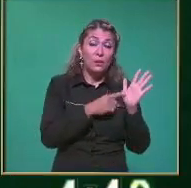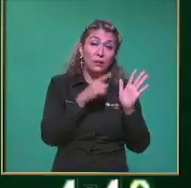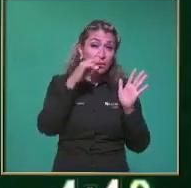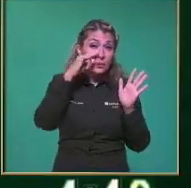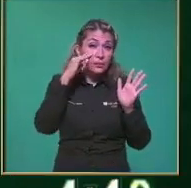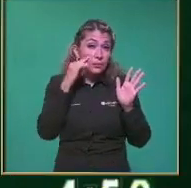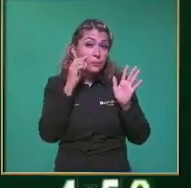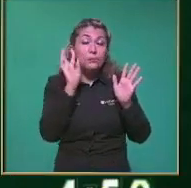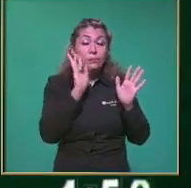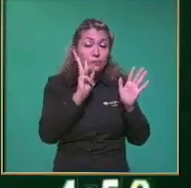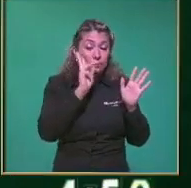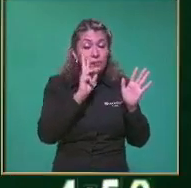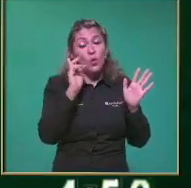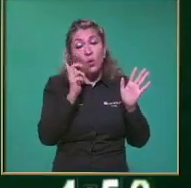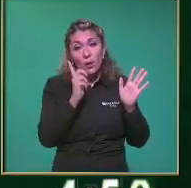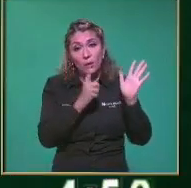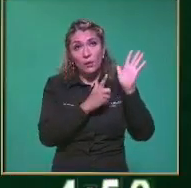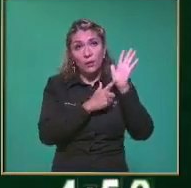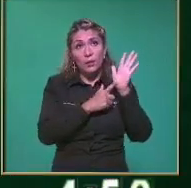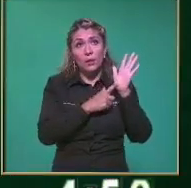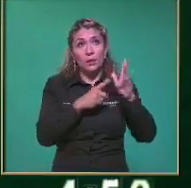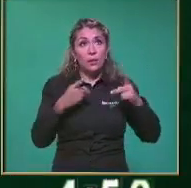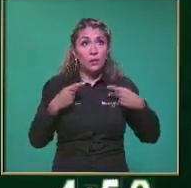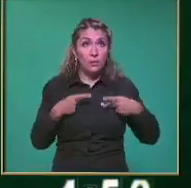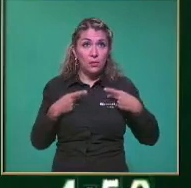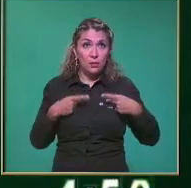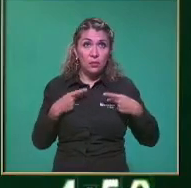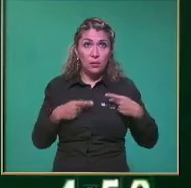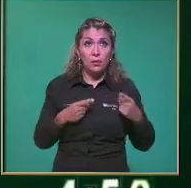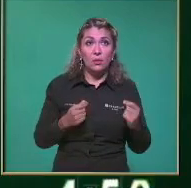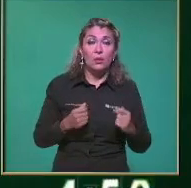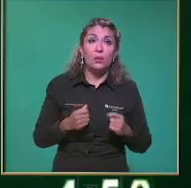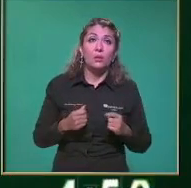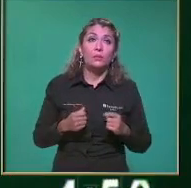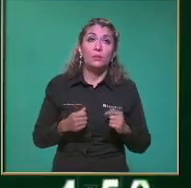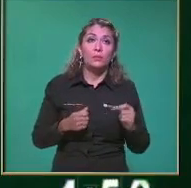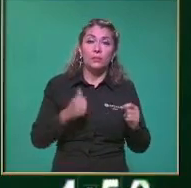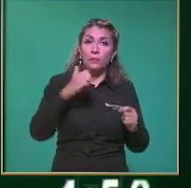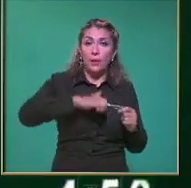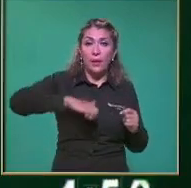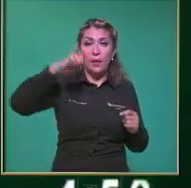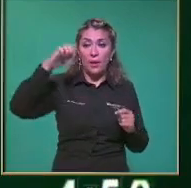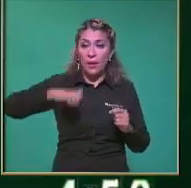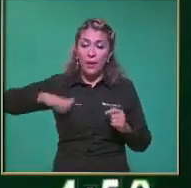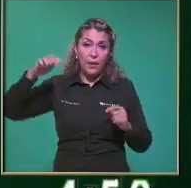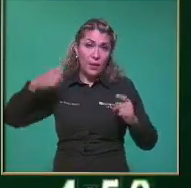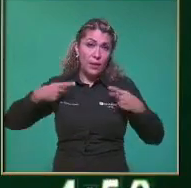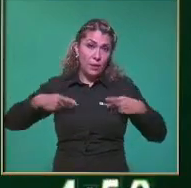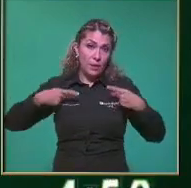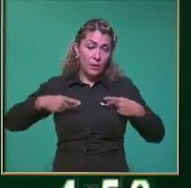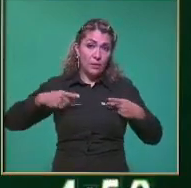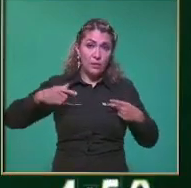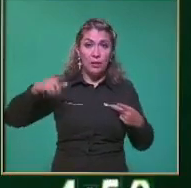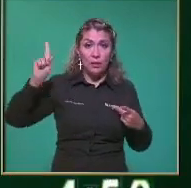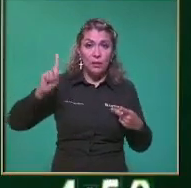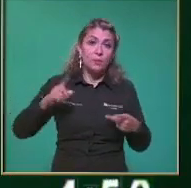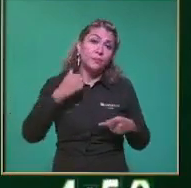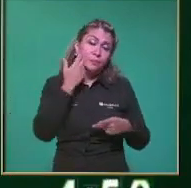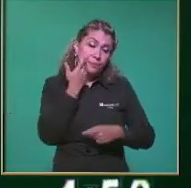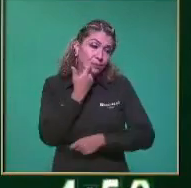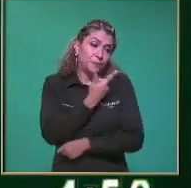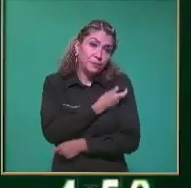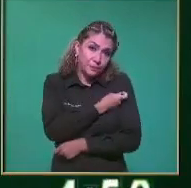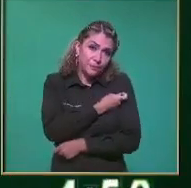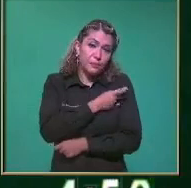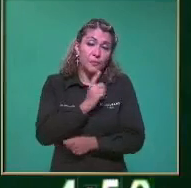a distinguirlo, pero aquí son unas personas y nos dan la edad de esas personas, porque ellos se quieren ir a vacunar y quieren